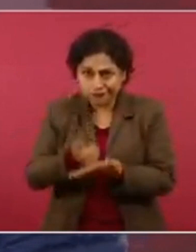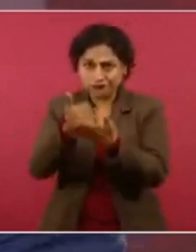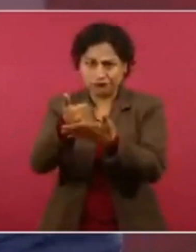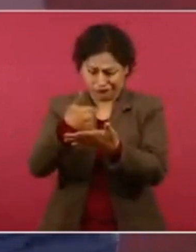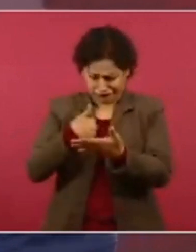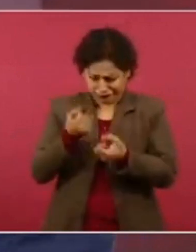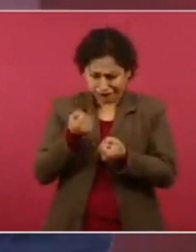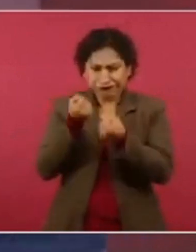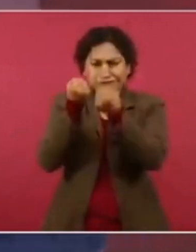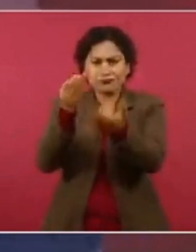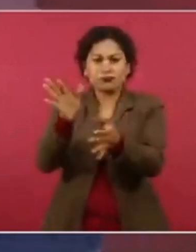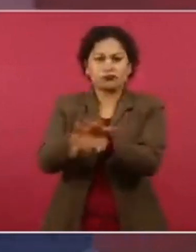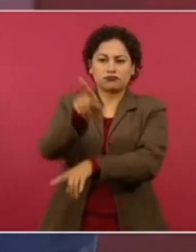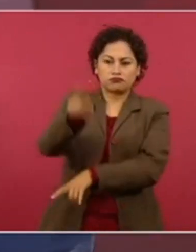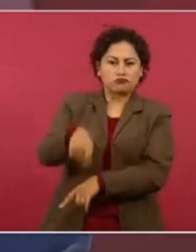trabajadora, íntegra,